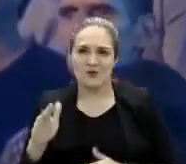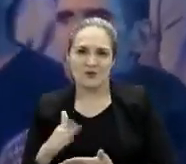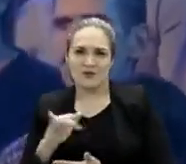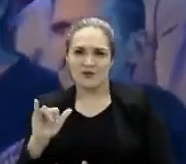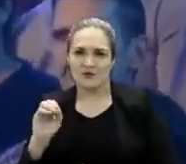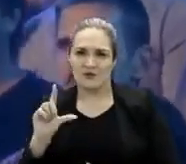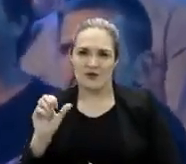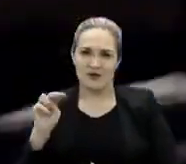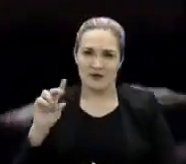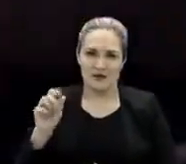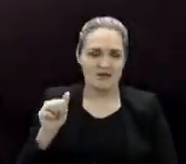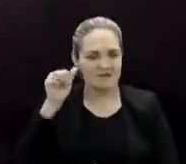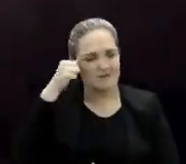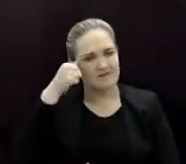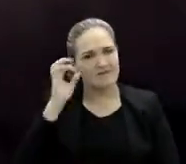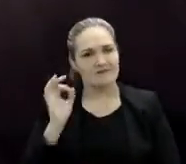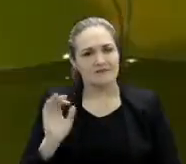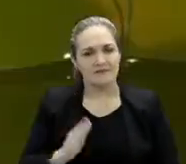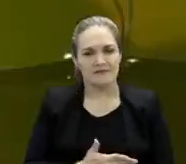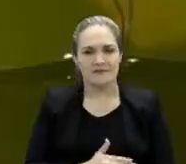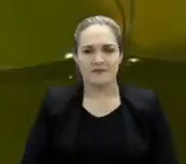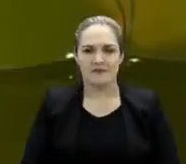melodías más recordadas.